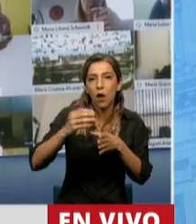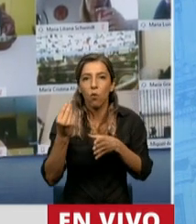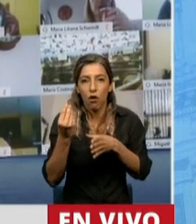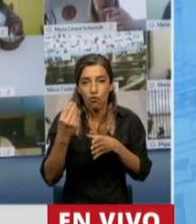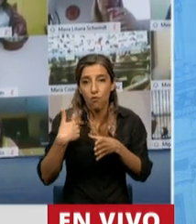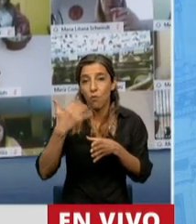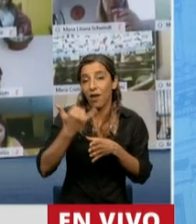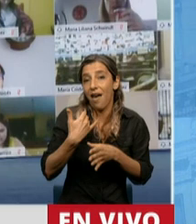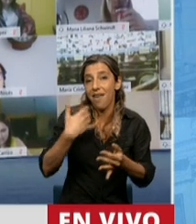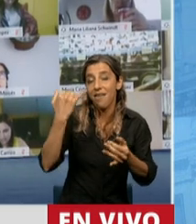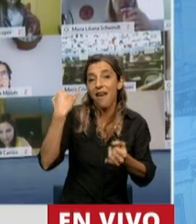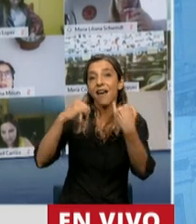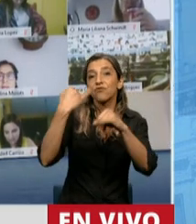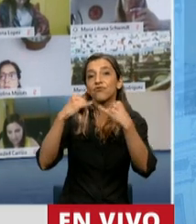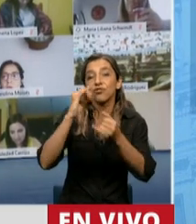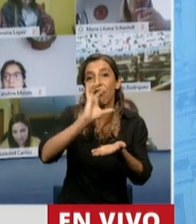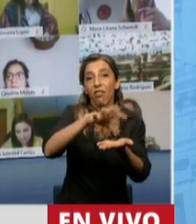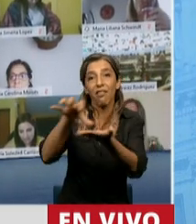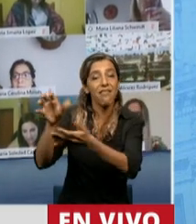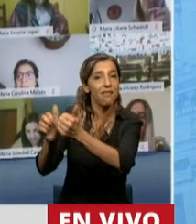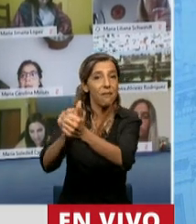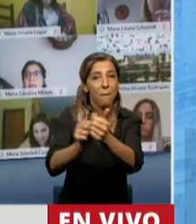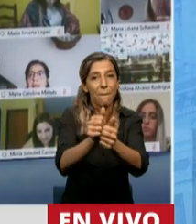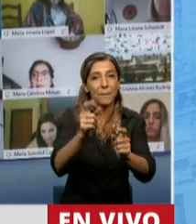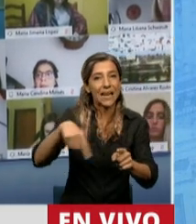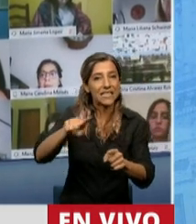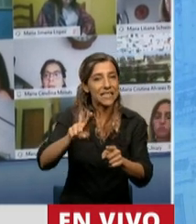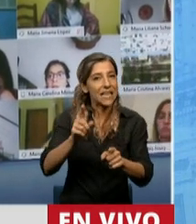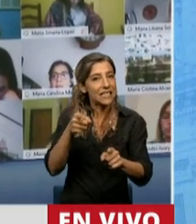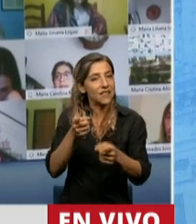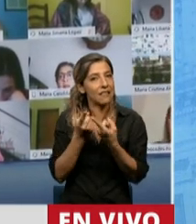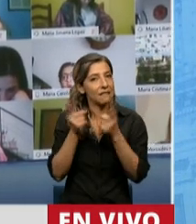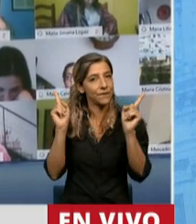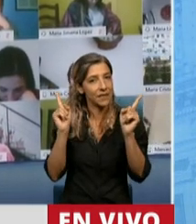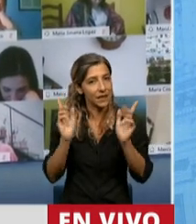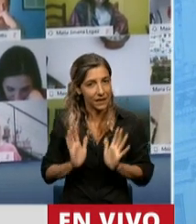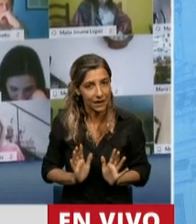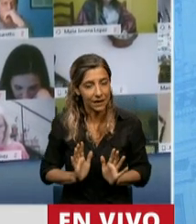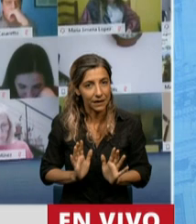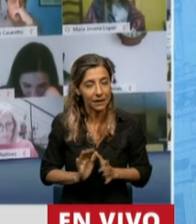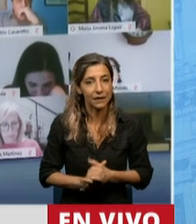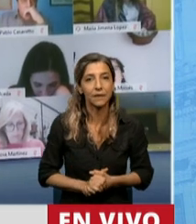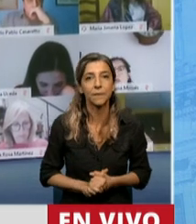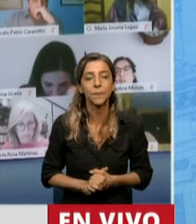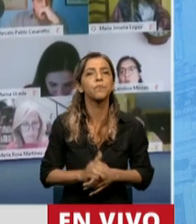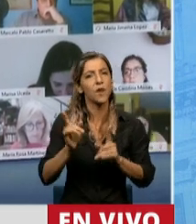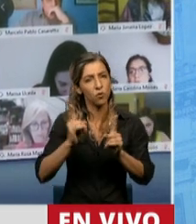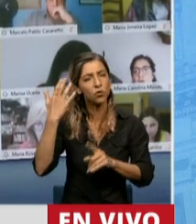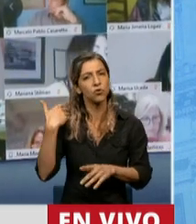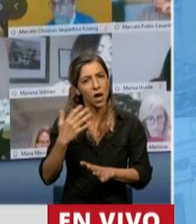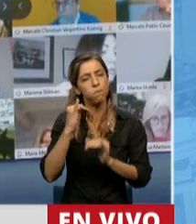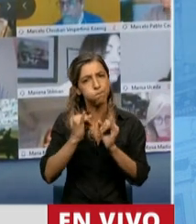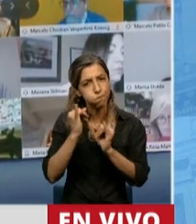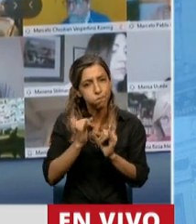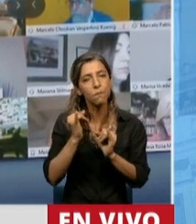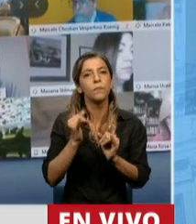parte son las acciones de empresas que se que que que se mencionaron obviamente de muy difícil realización obviamente se trata de acciones